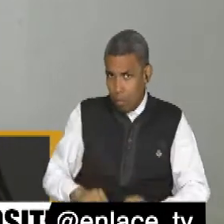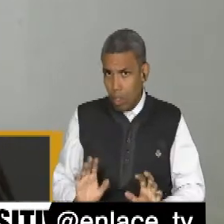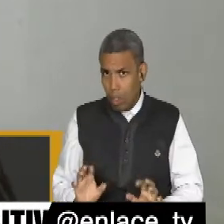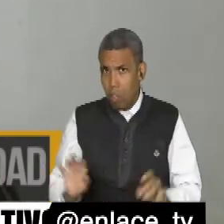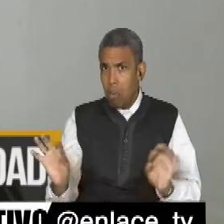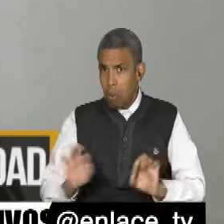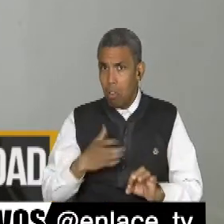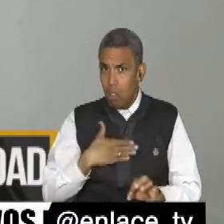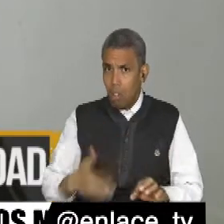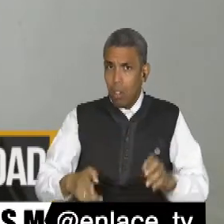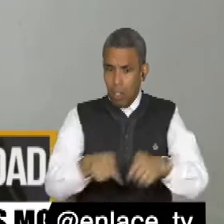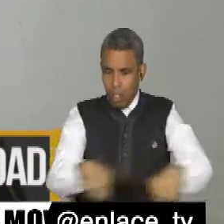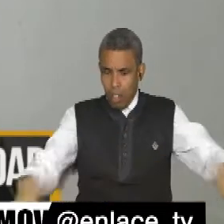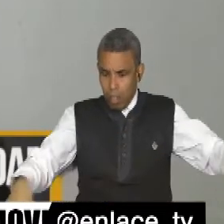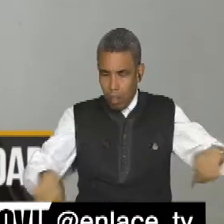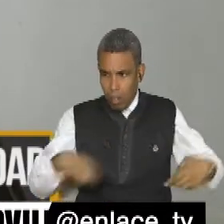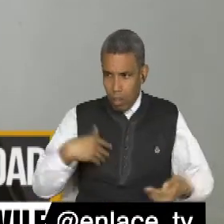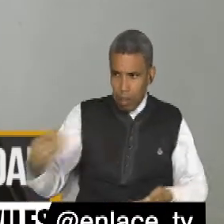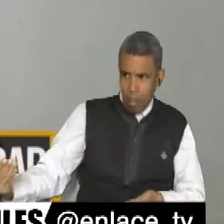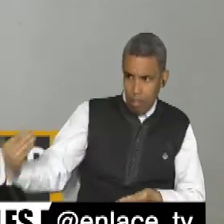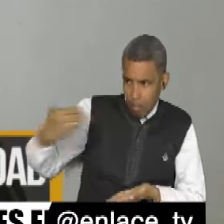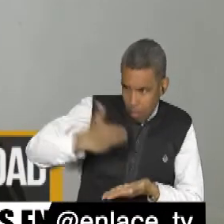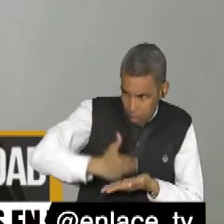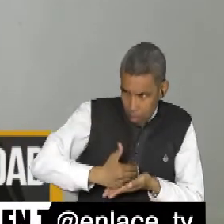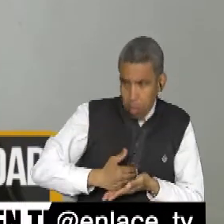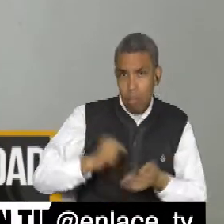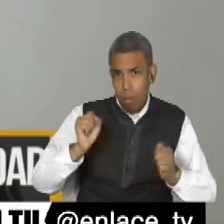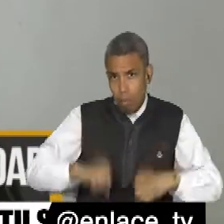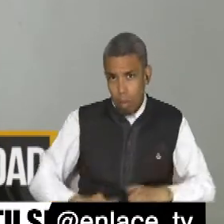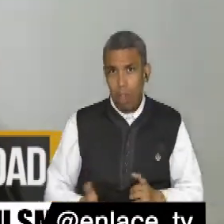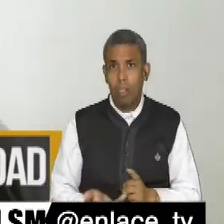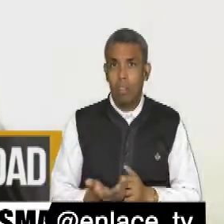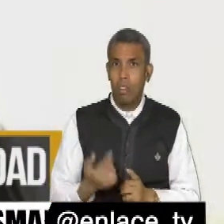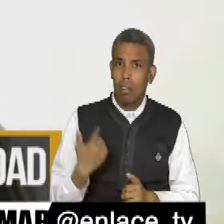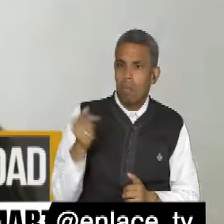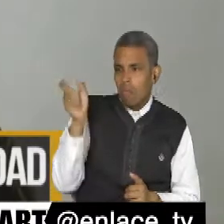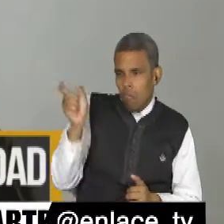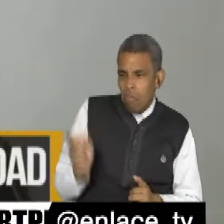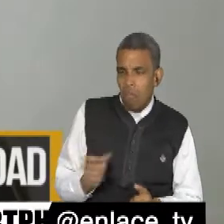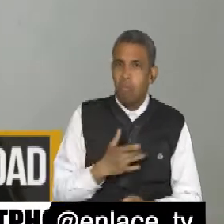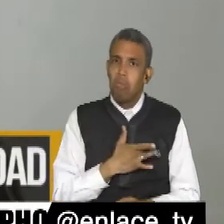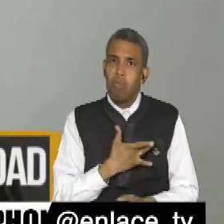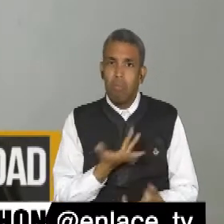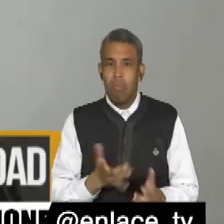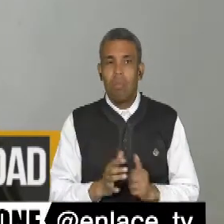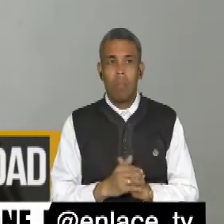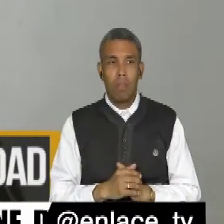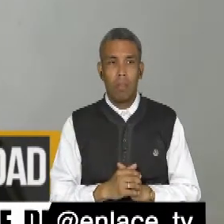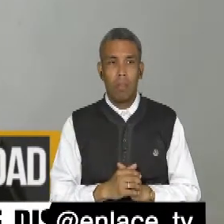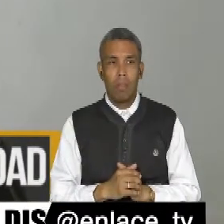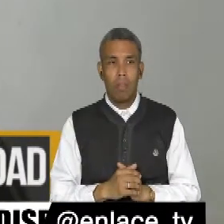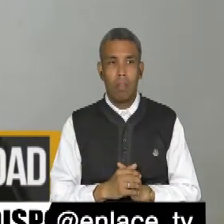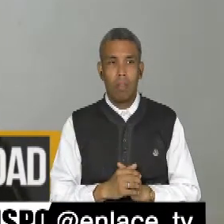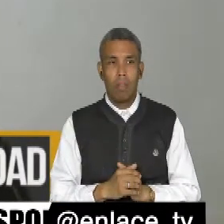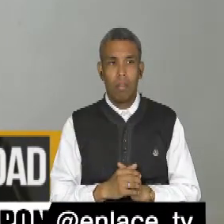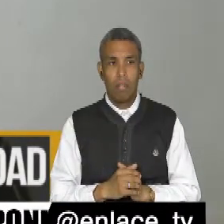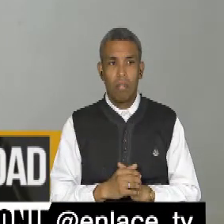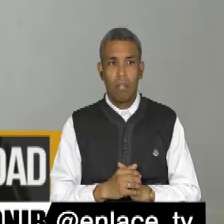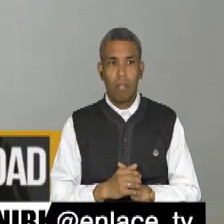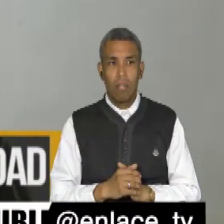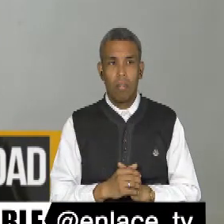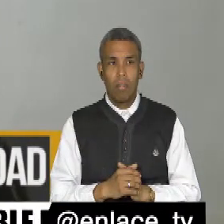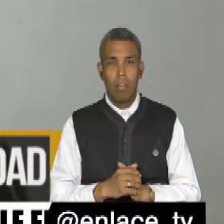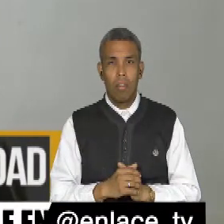oficina que se llama Atención al Ciudadano. Allí pueden llegar los ciudadanos, poner su queja. ¿Es normal que en medio de un operativo